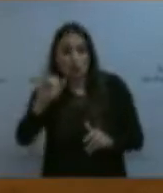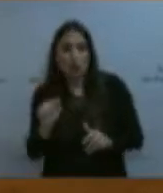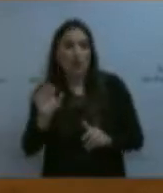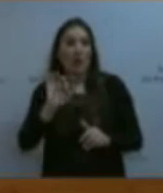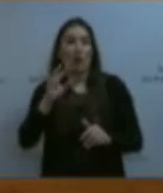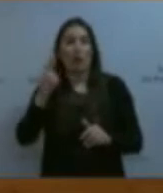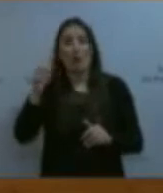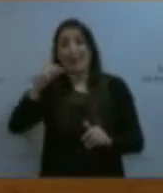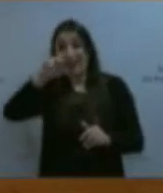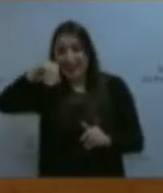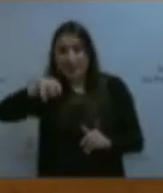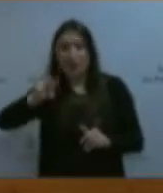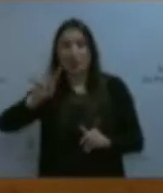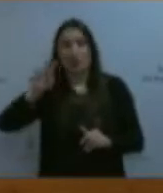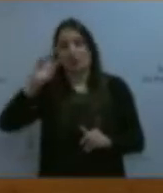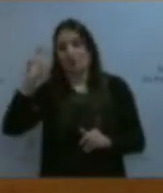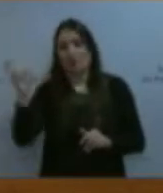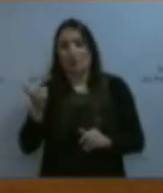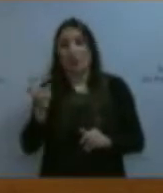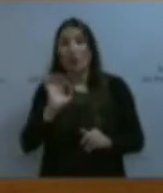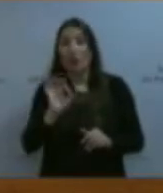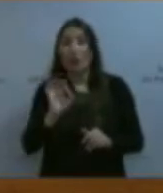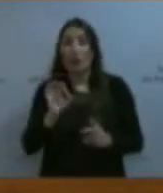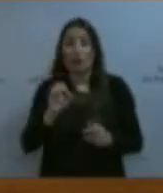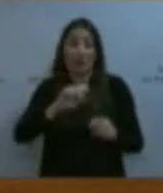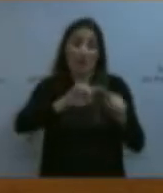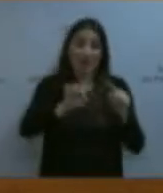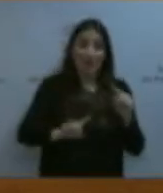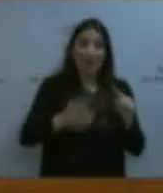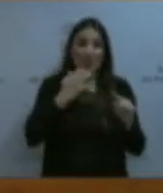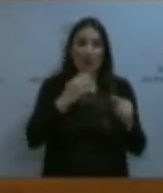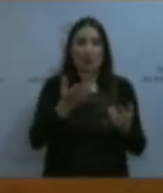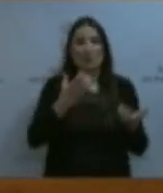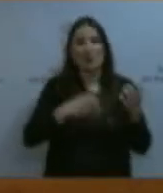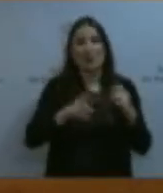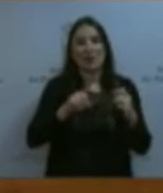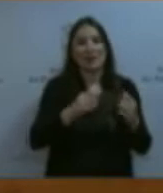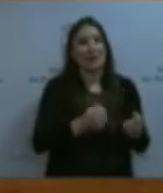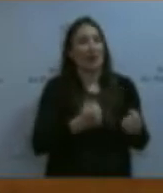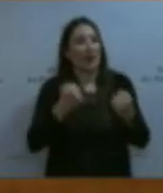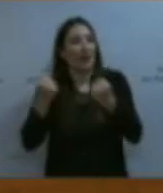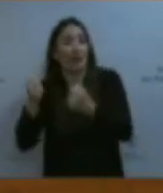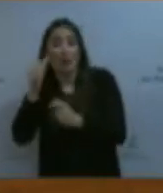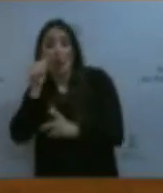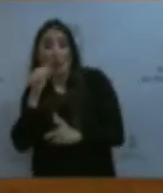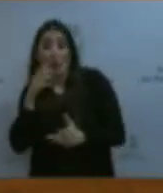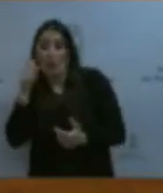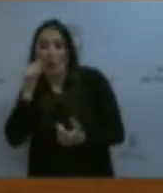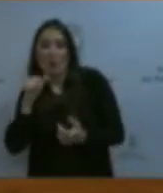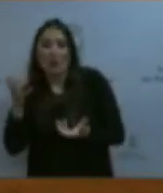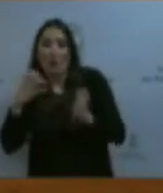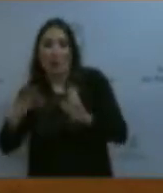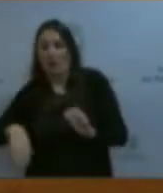Llanera y de Mieres tienen que volcar hacia Ubieu por la saturación de las ambulancias de Ubieu, ¿no? Con lo cual el asunto es un